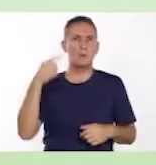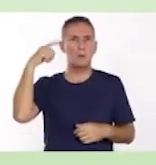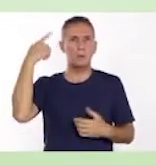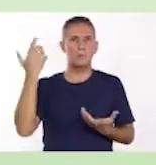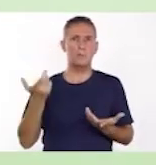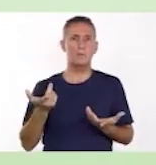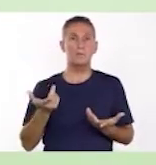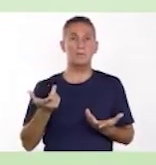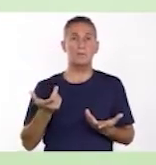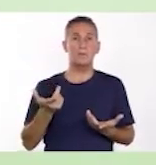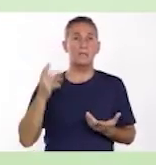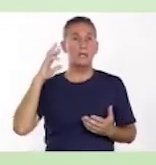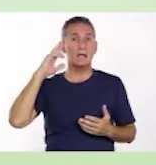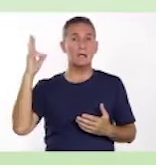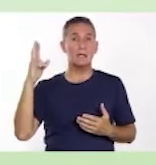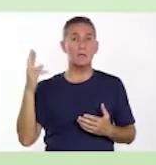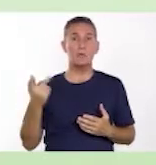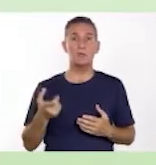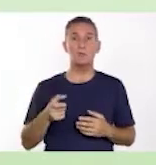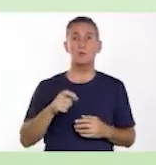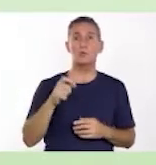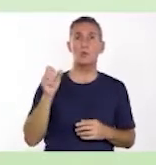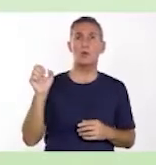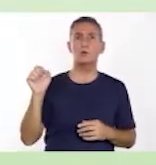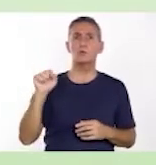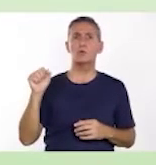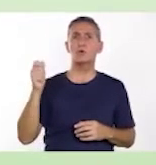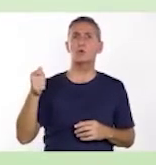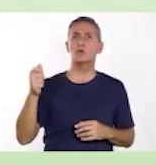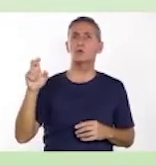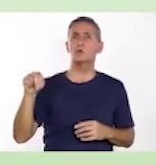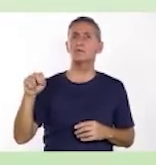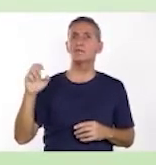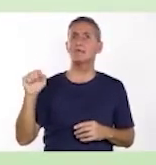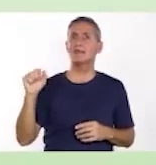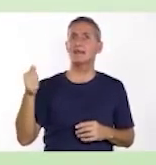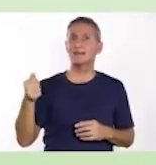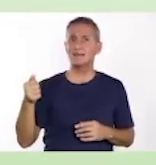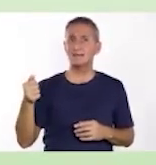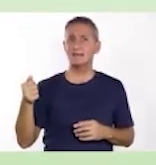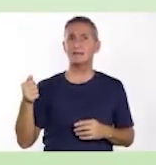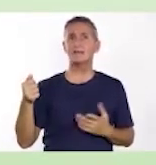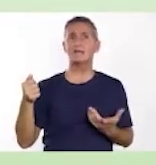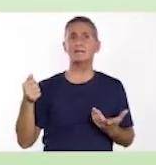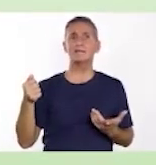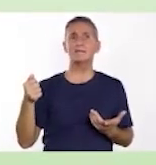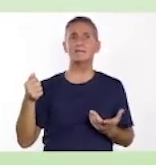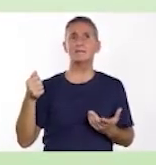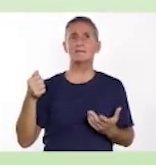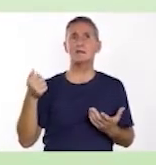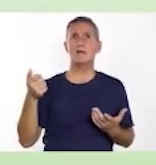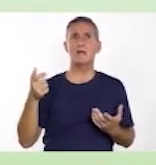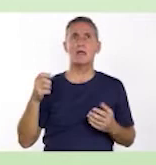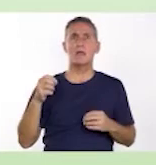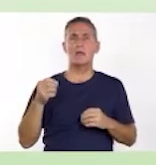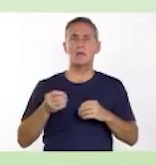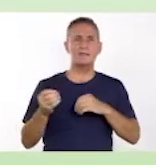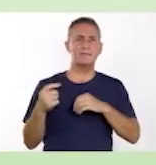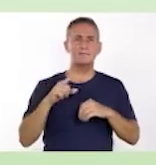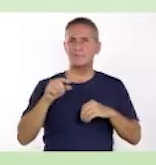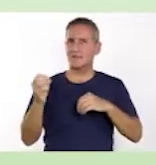amanece convertido en este monstruoso insecto, él se piensa o él todavía quiere ir al trabajo. Él dice, ¿por